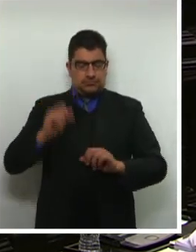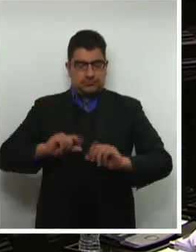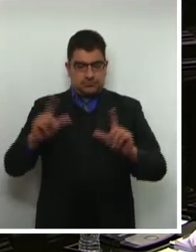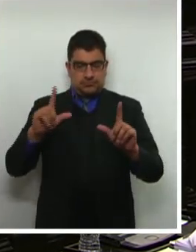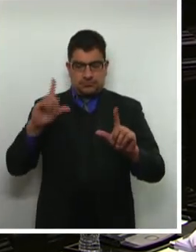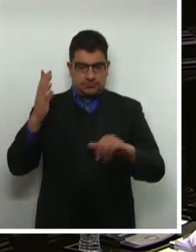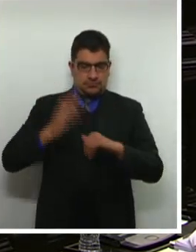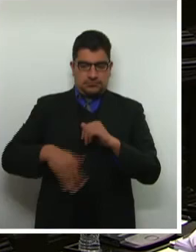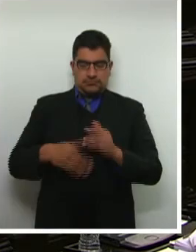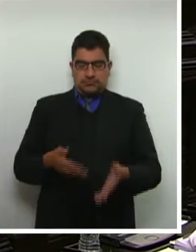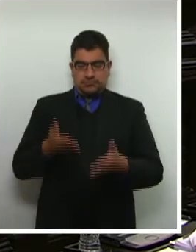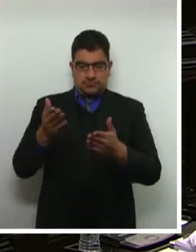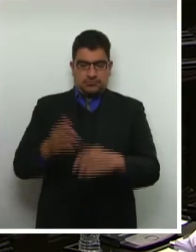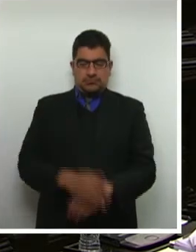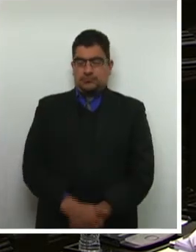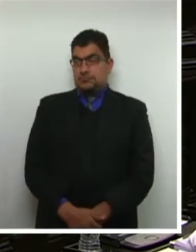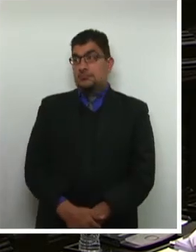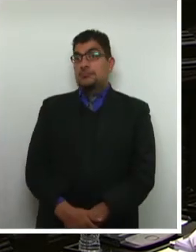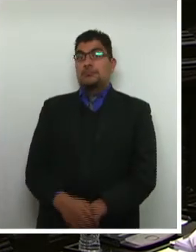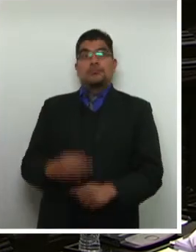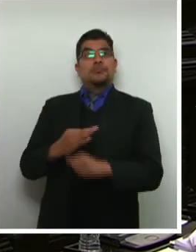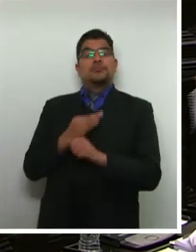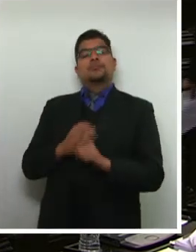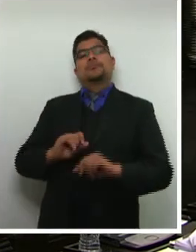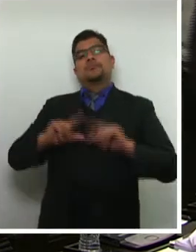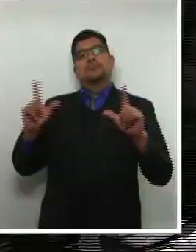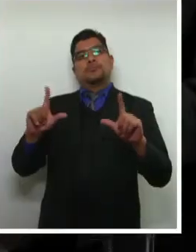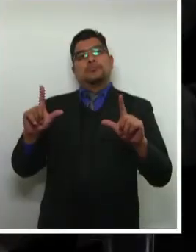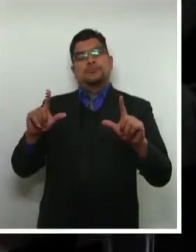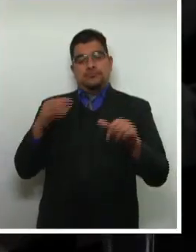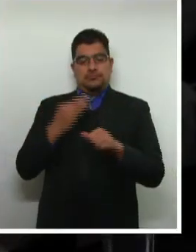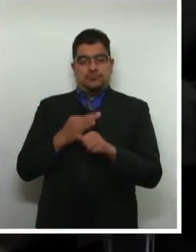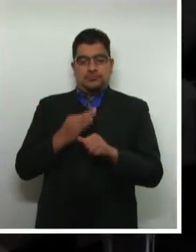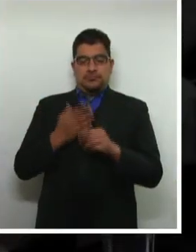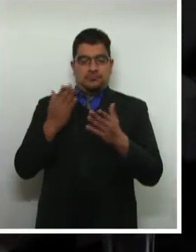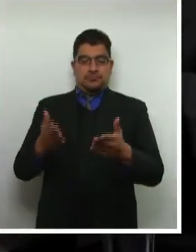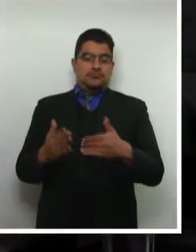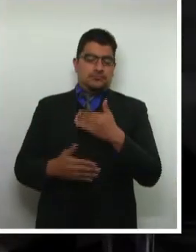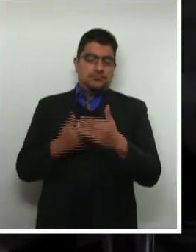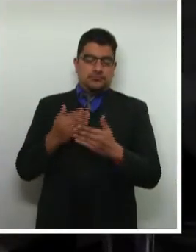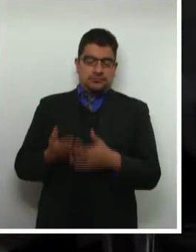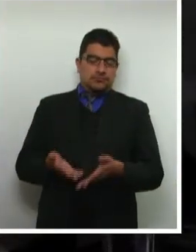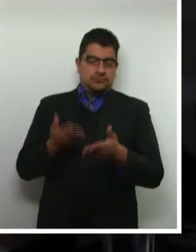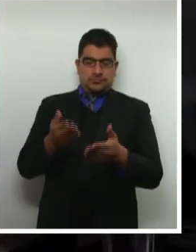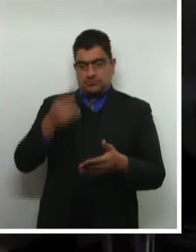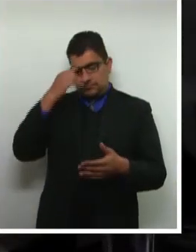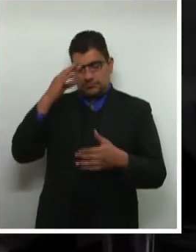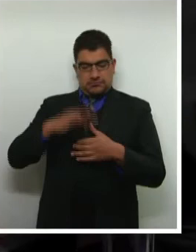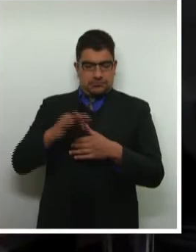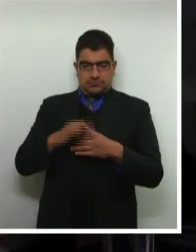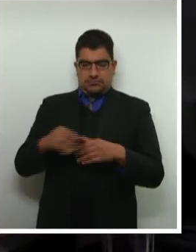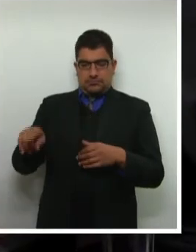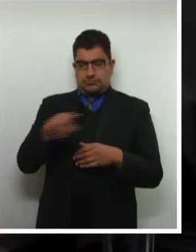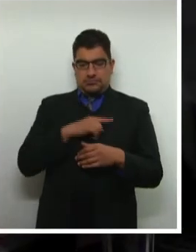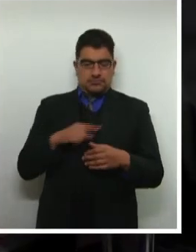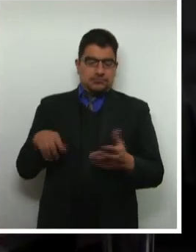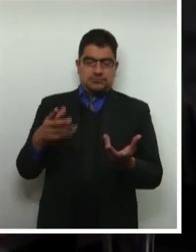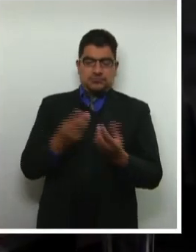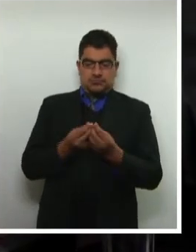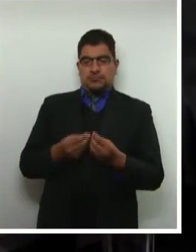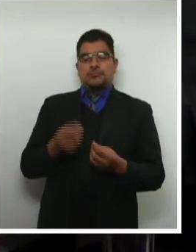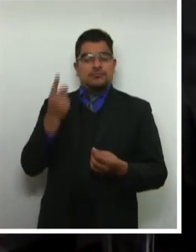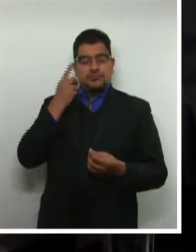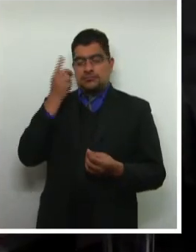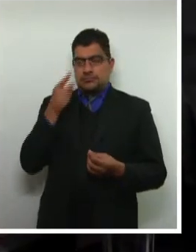ha otorgado. Escuchemos. Se cierra el sistema electrónico de votación y vamos a proceder a la votación nominal de